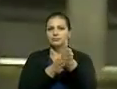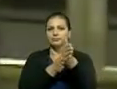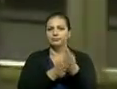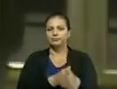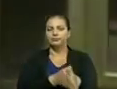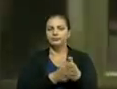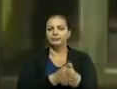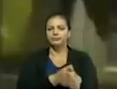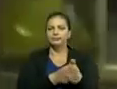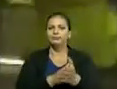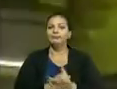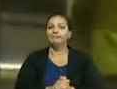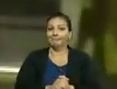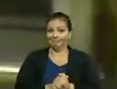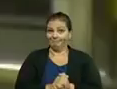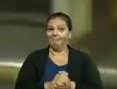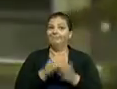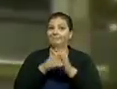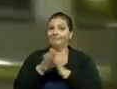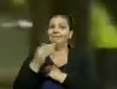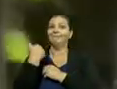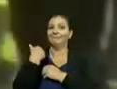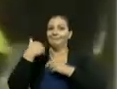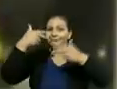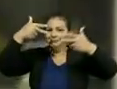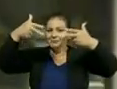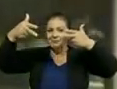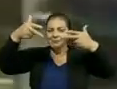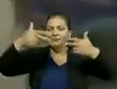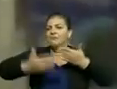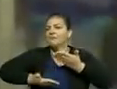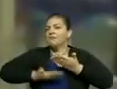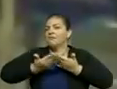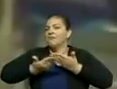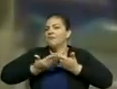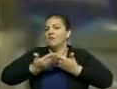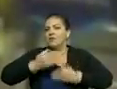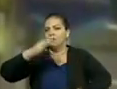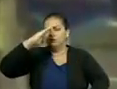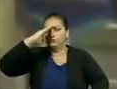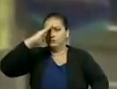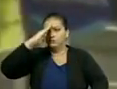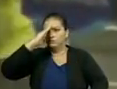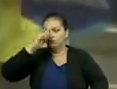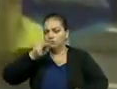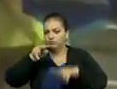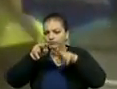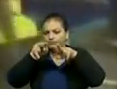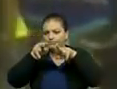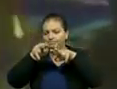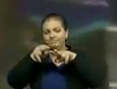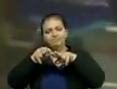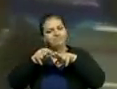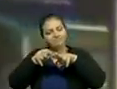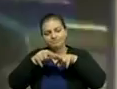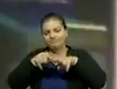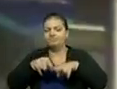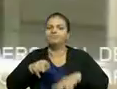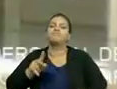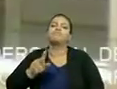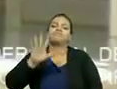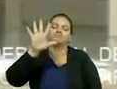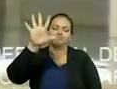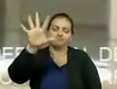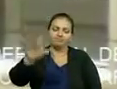con que ahora las cámaras de seguridad inmediatamente toman la situación y preso por idiota,